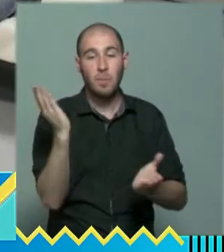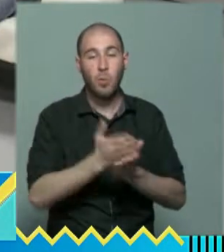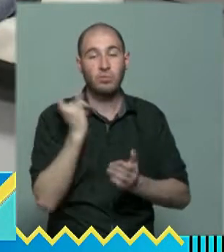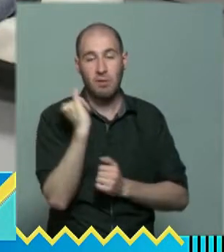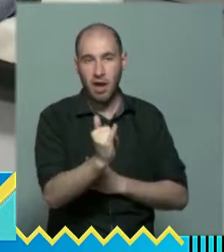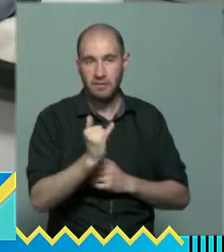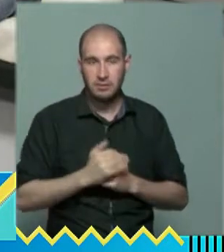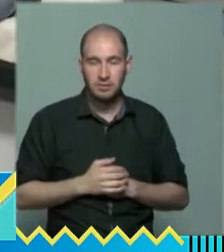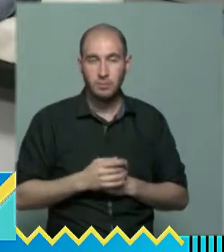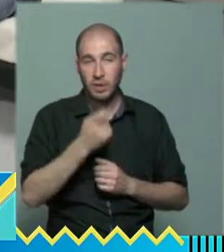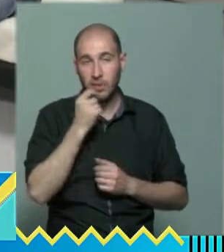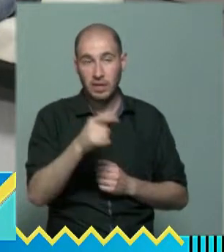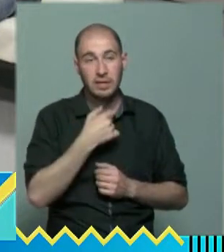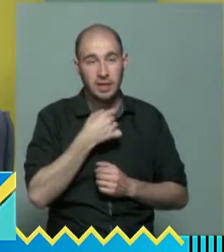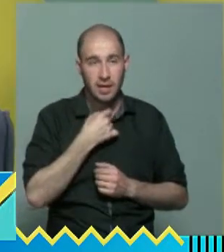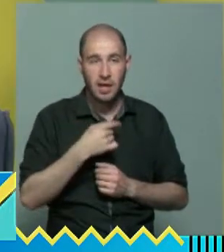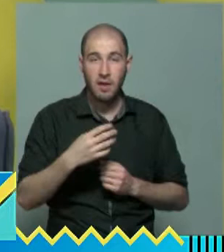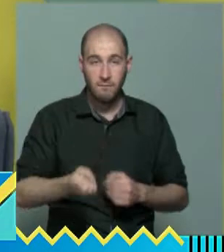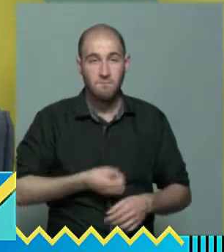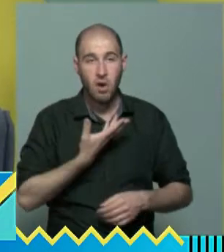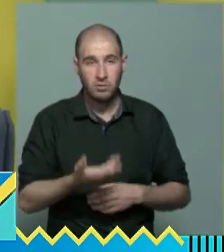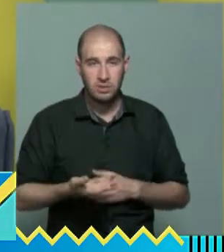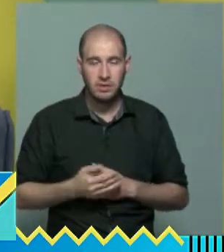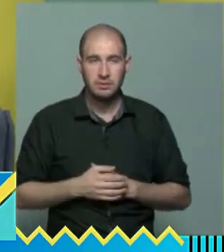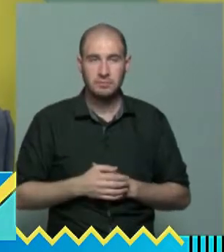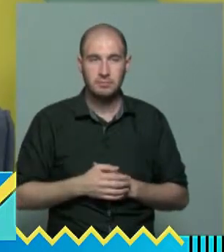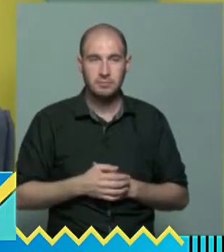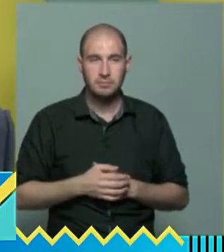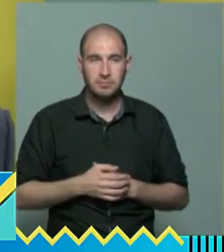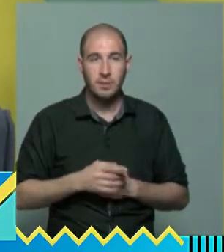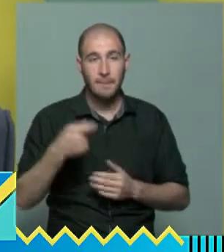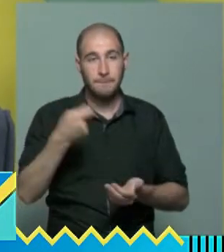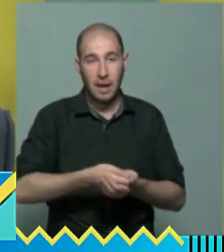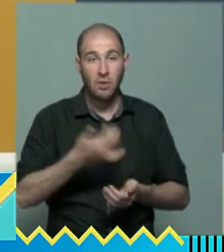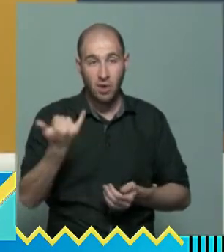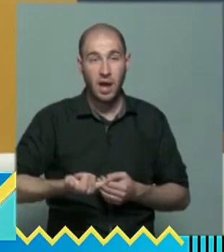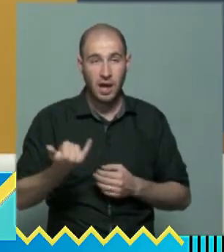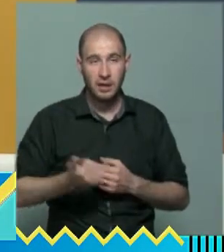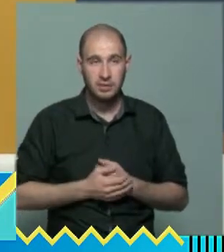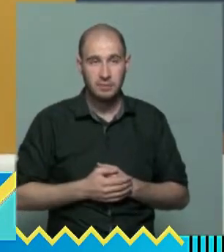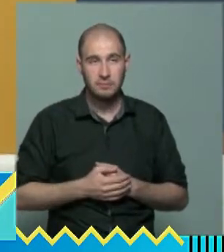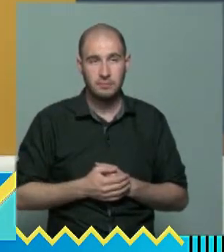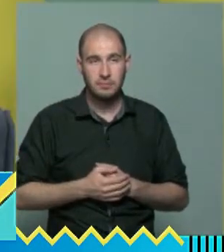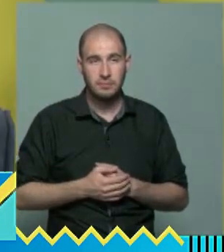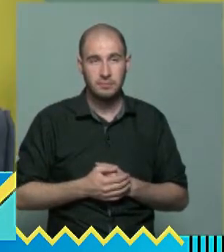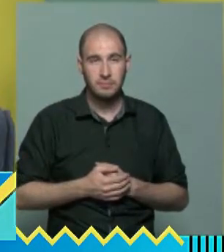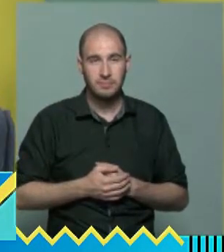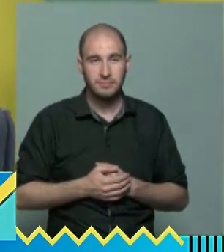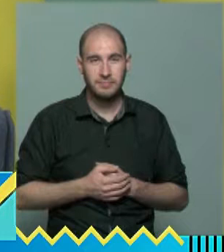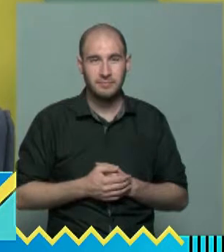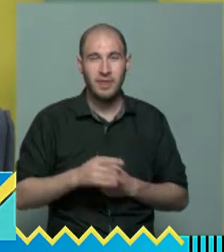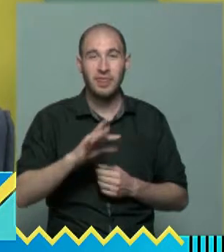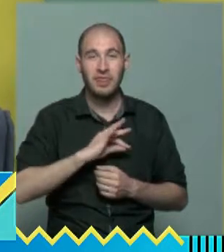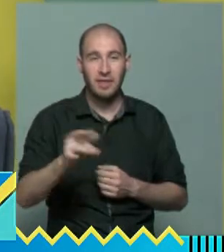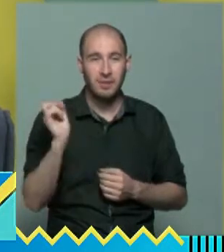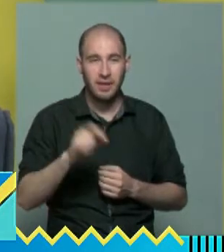multa, si él desea y tiene la voluntad del pago hacia esa